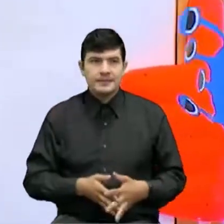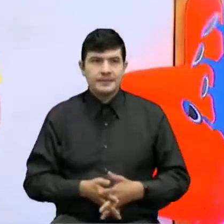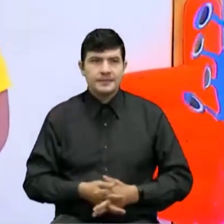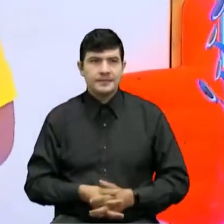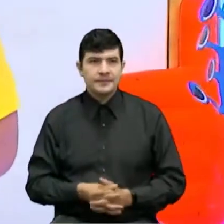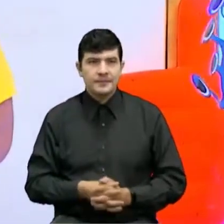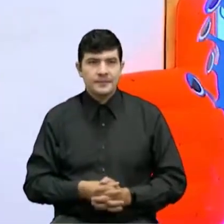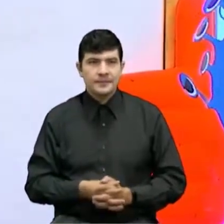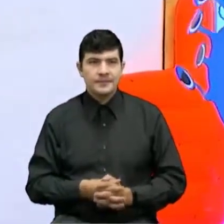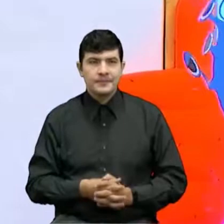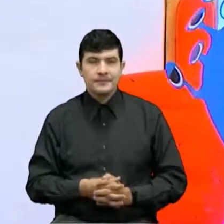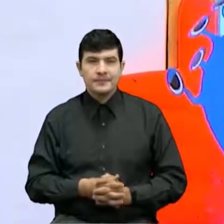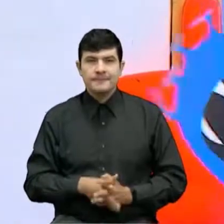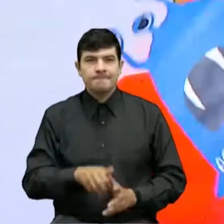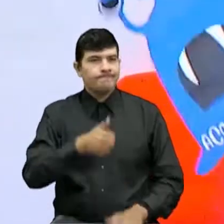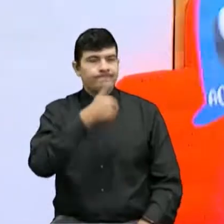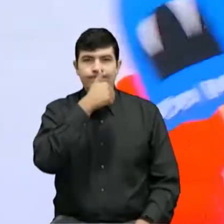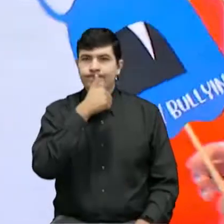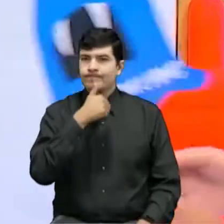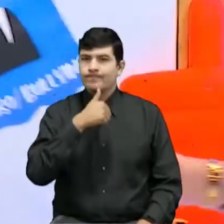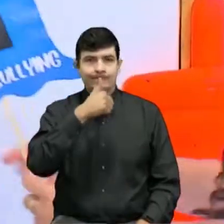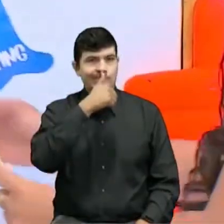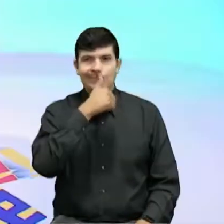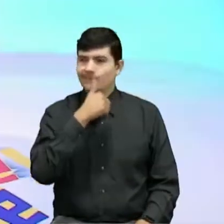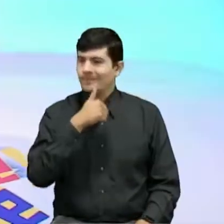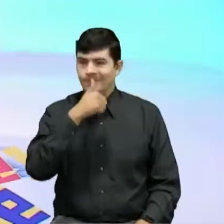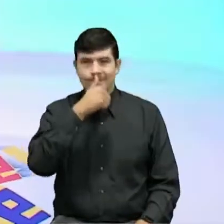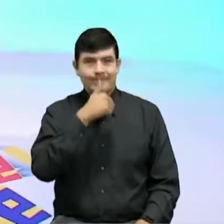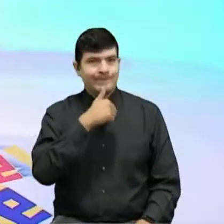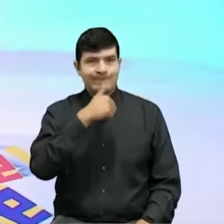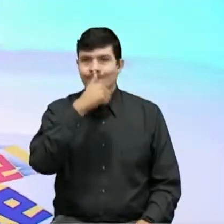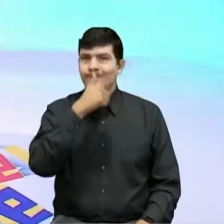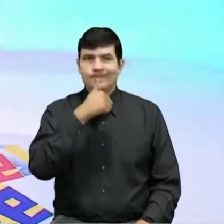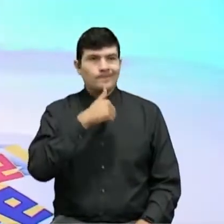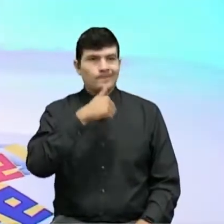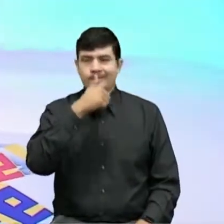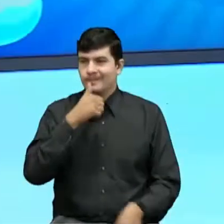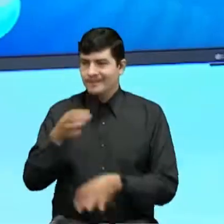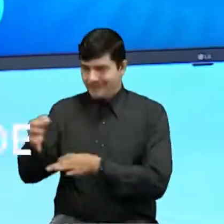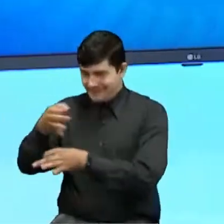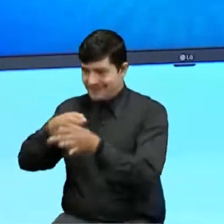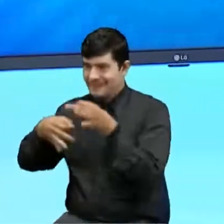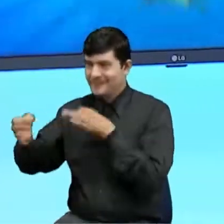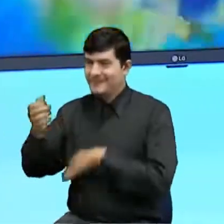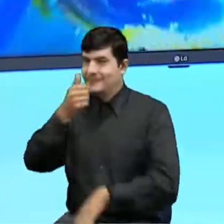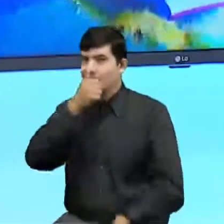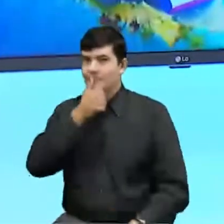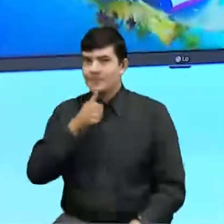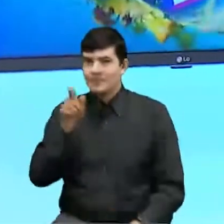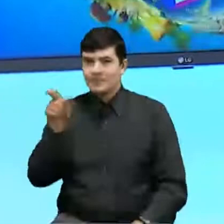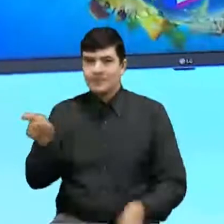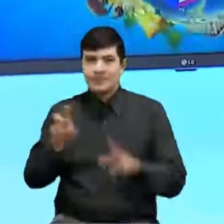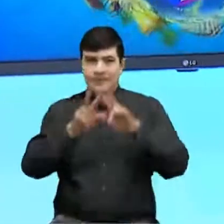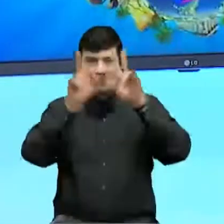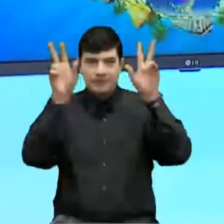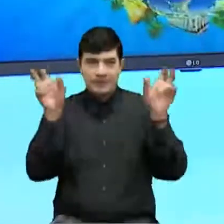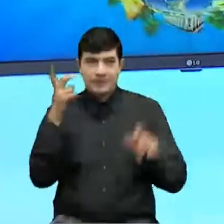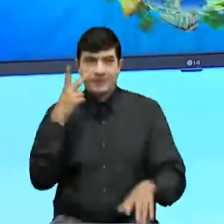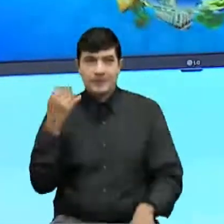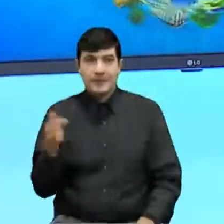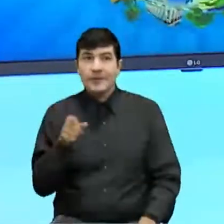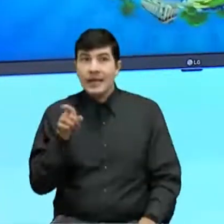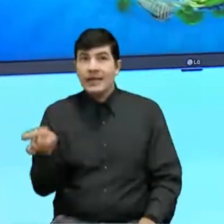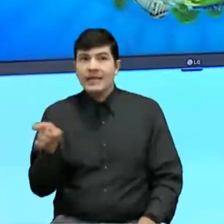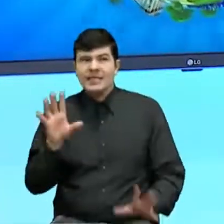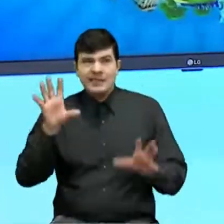La intolerancia. La intolerancia. A ver, cambiemos de monstruico. Coloque por allá el acoso escolar. Este es